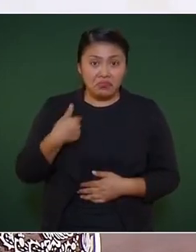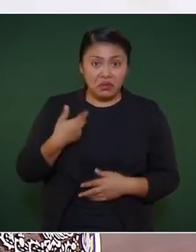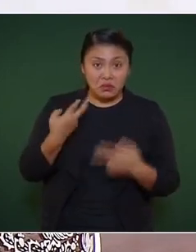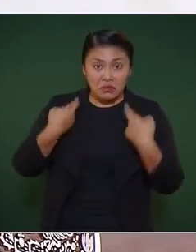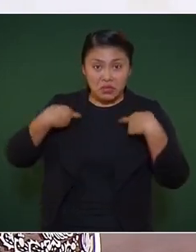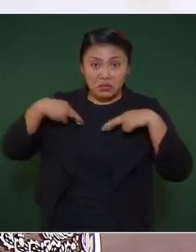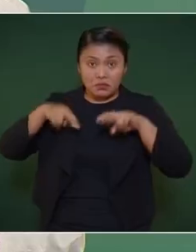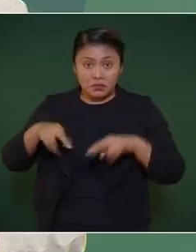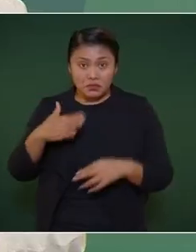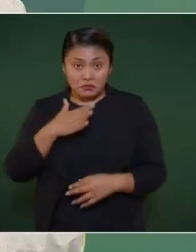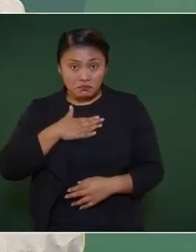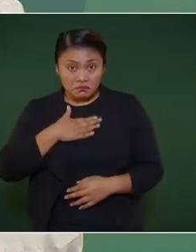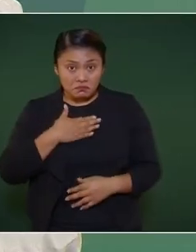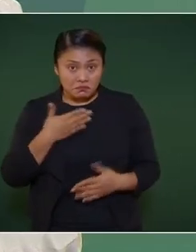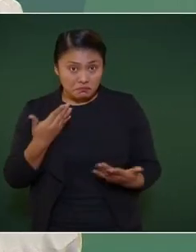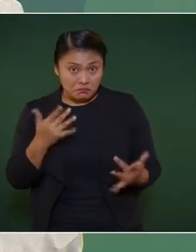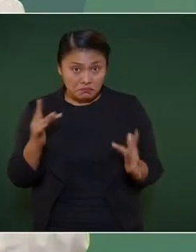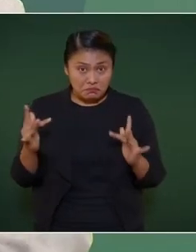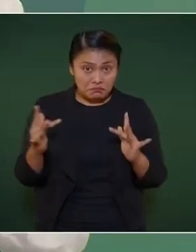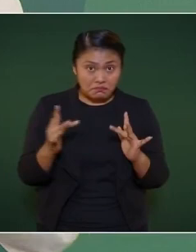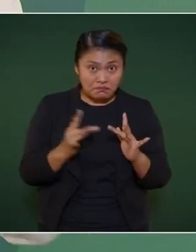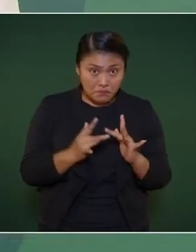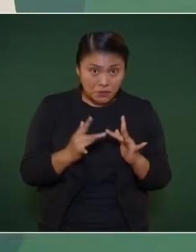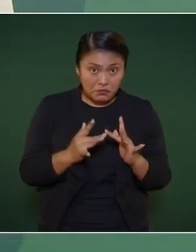represente para